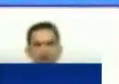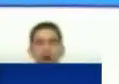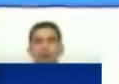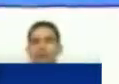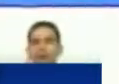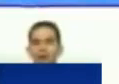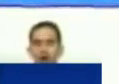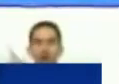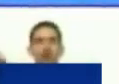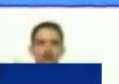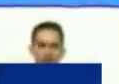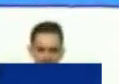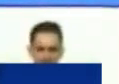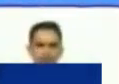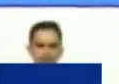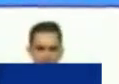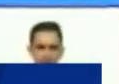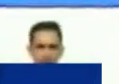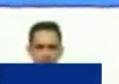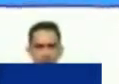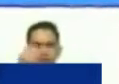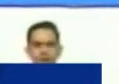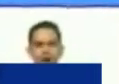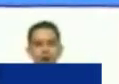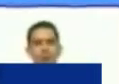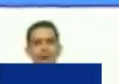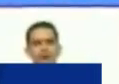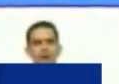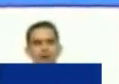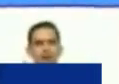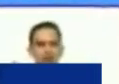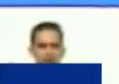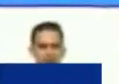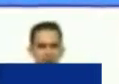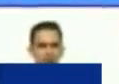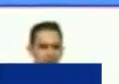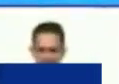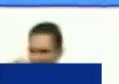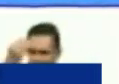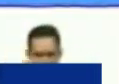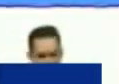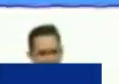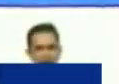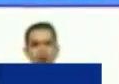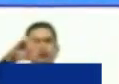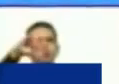1 de diciembre. El BCE es el Banco de Centroamérica.